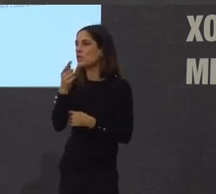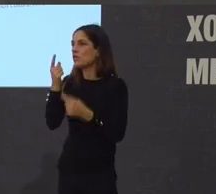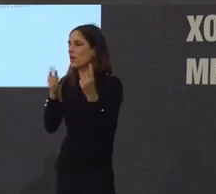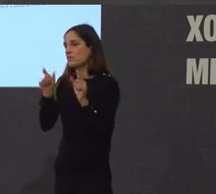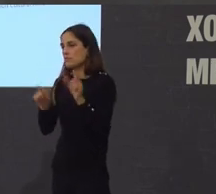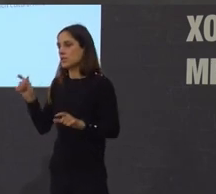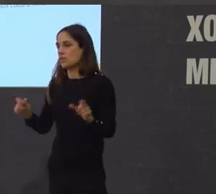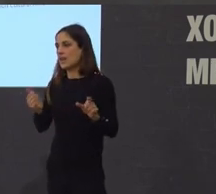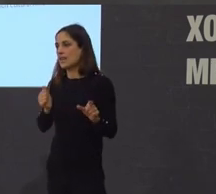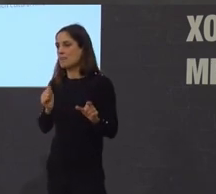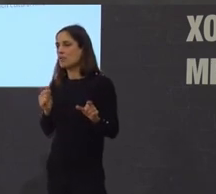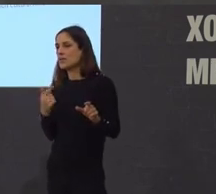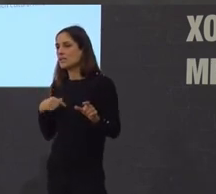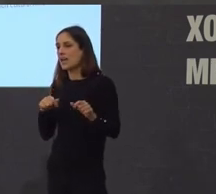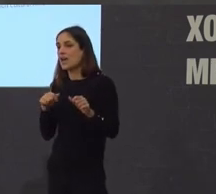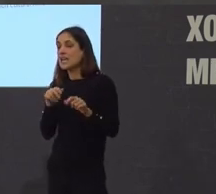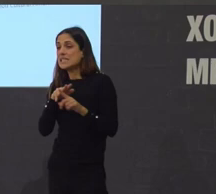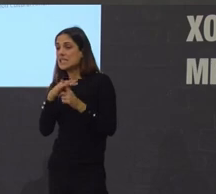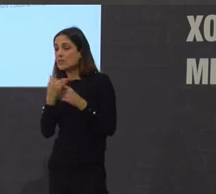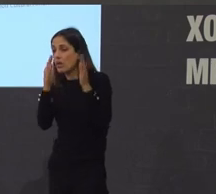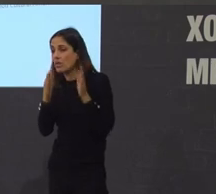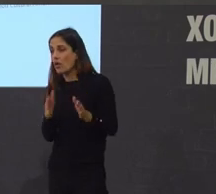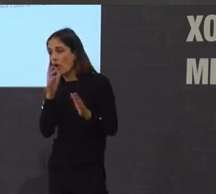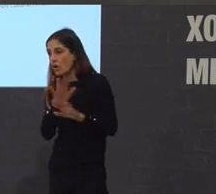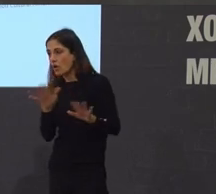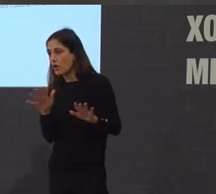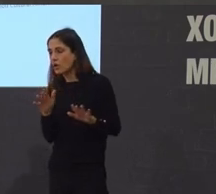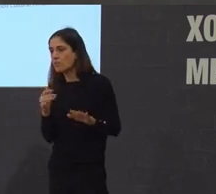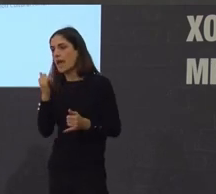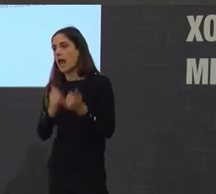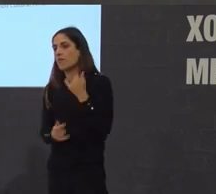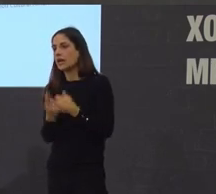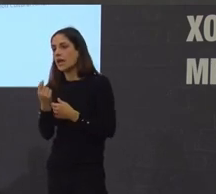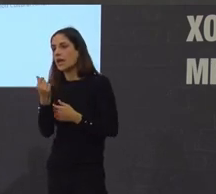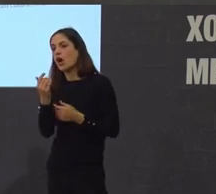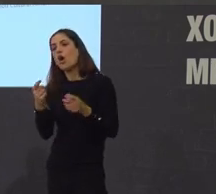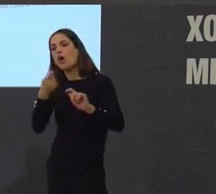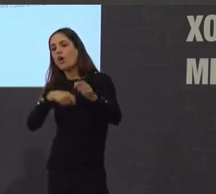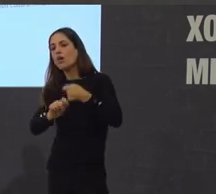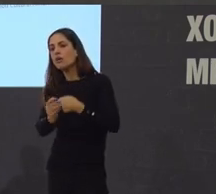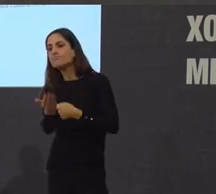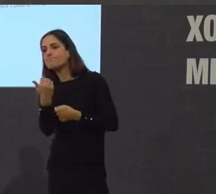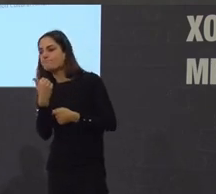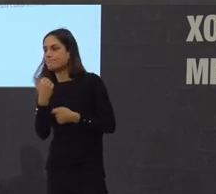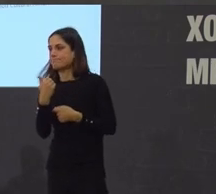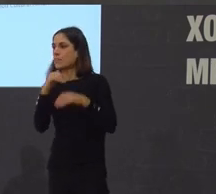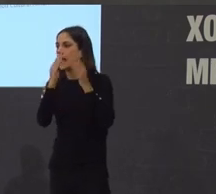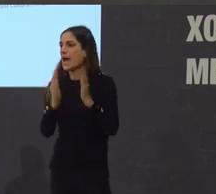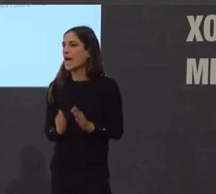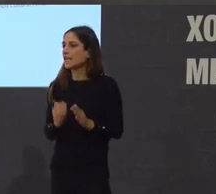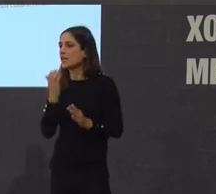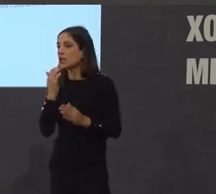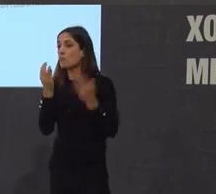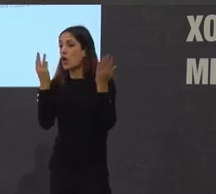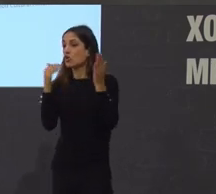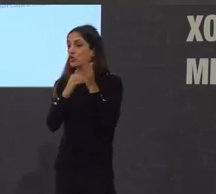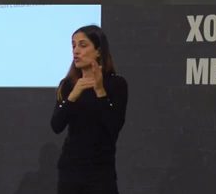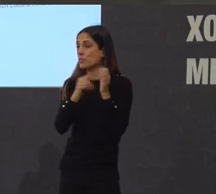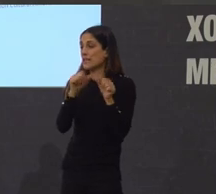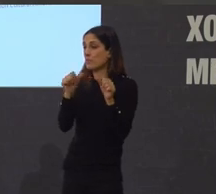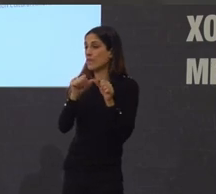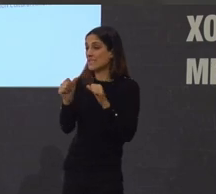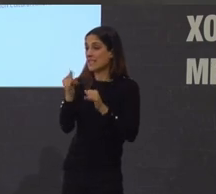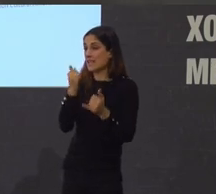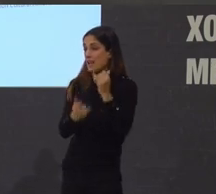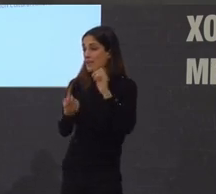desgraciada situación por meterse convence a precio totalmente de saldo en concreto una finca de hoy que está valorada en el 2007 pues tuvo que